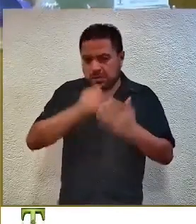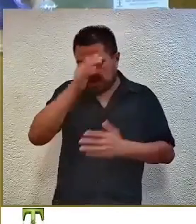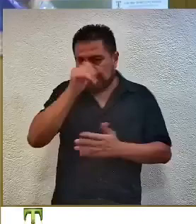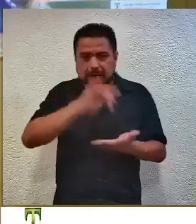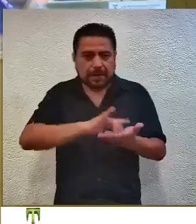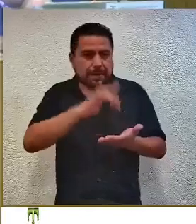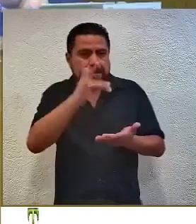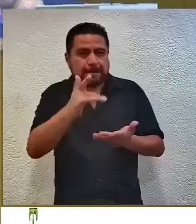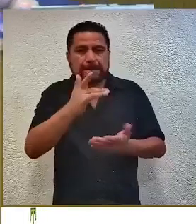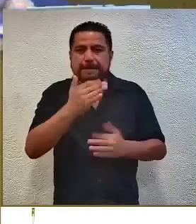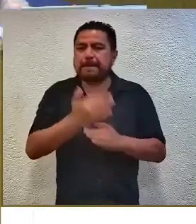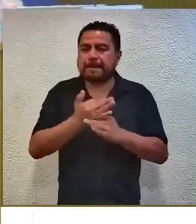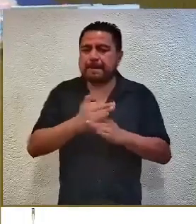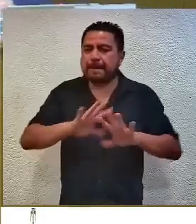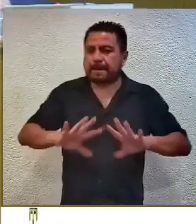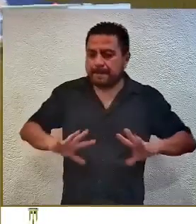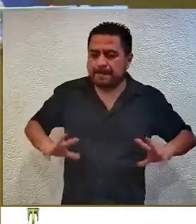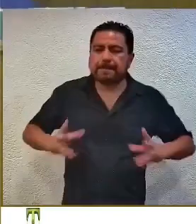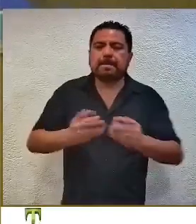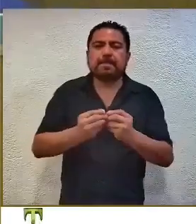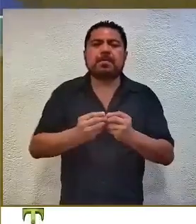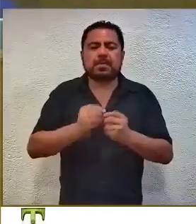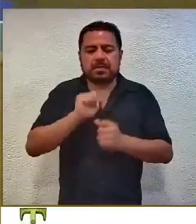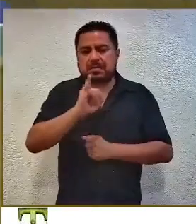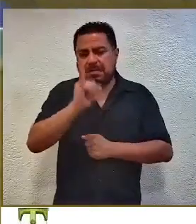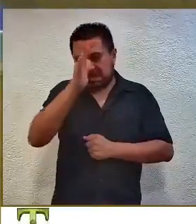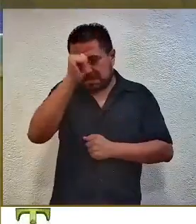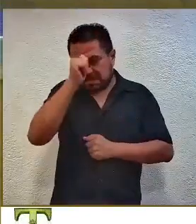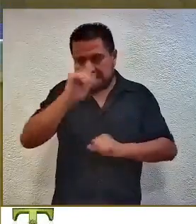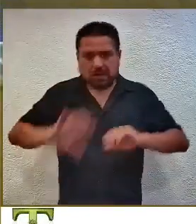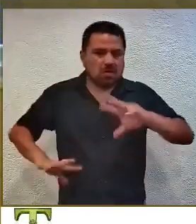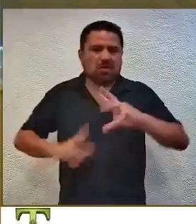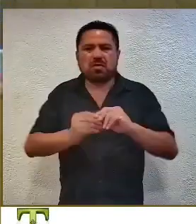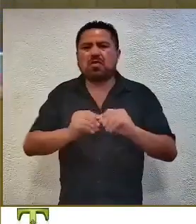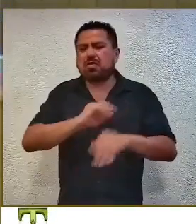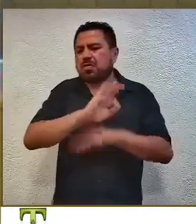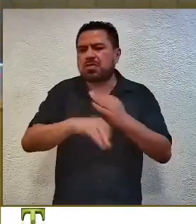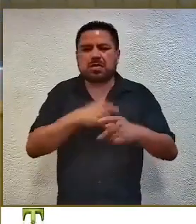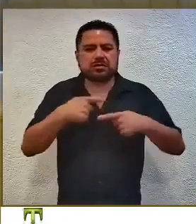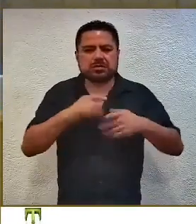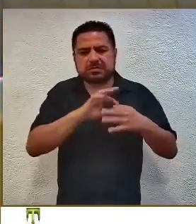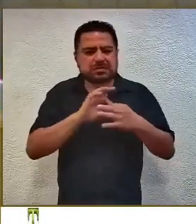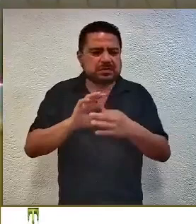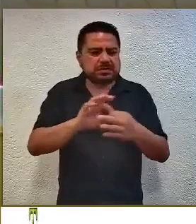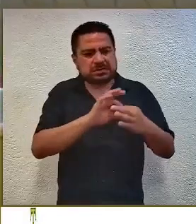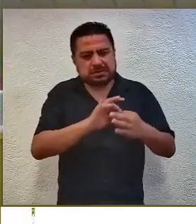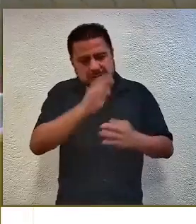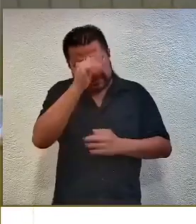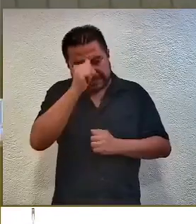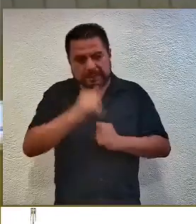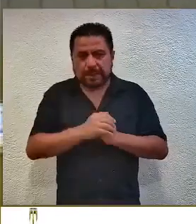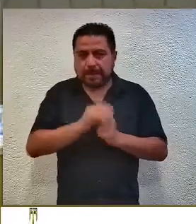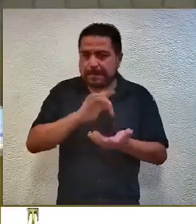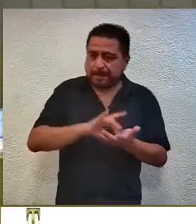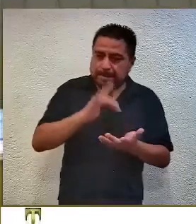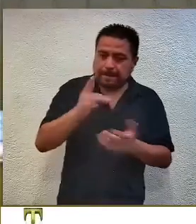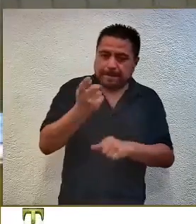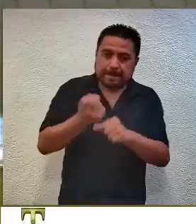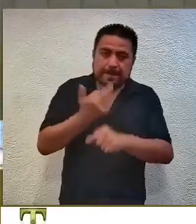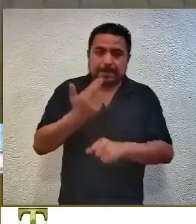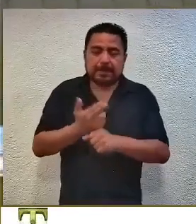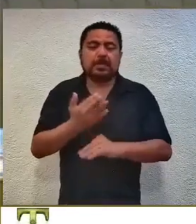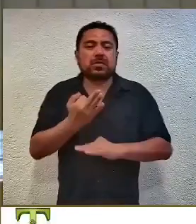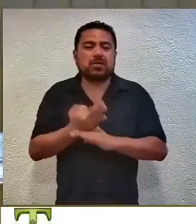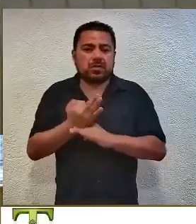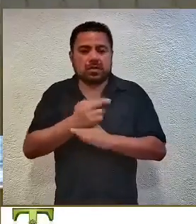magistrada. Magistrada presidenta, magistradas, magistrado, el proyecto de laudo convenio instituto fue aprobado por unanimidad de votos. Gracias, secretario.